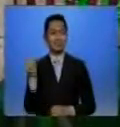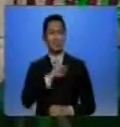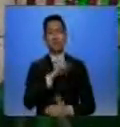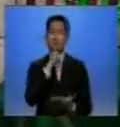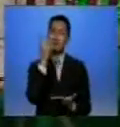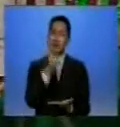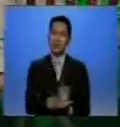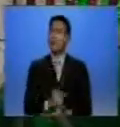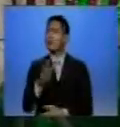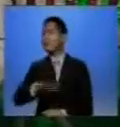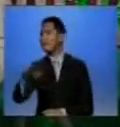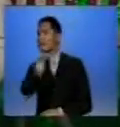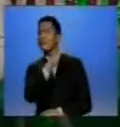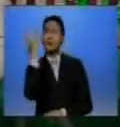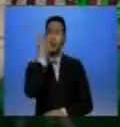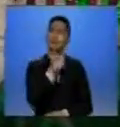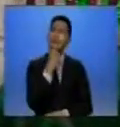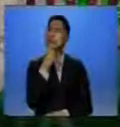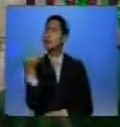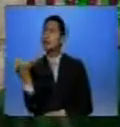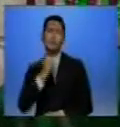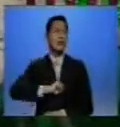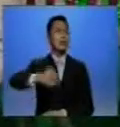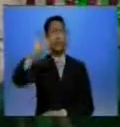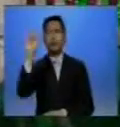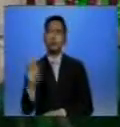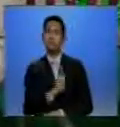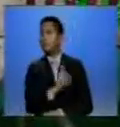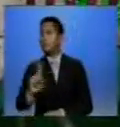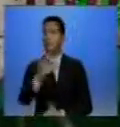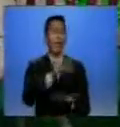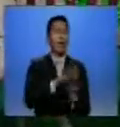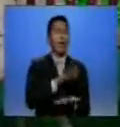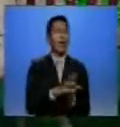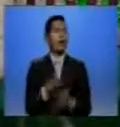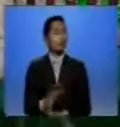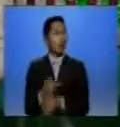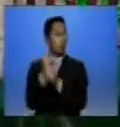bulevar lindísimo para pasear con la familia. Y bastante tranquilo, muy seguro, por cierto. Por supuesto que sí, además...